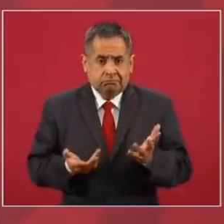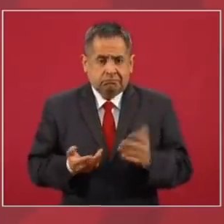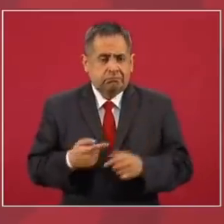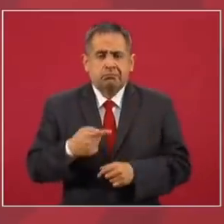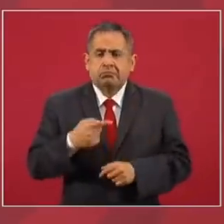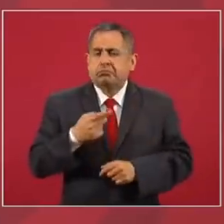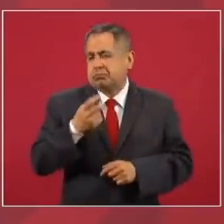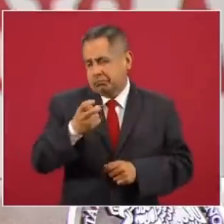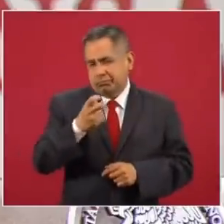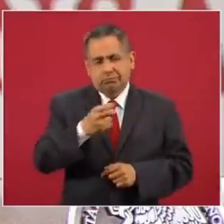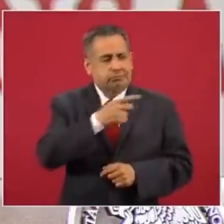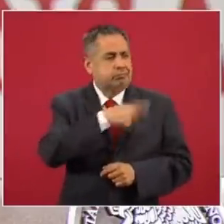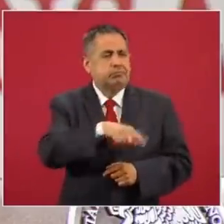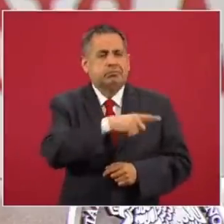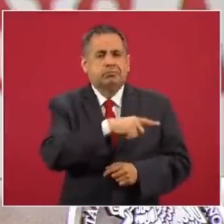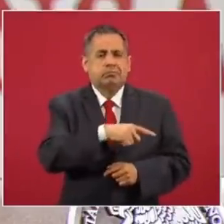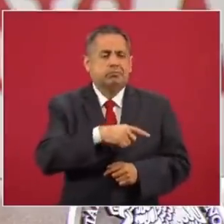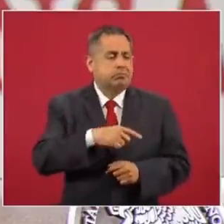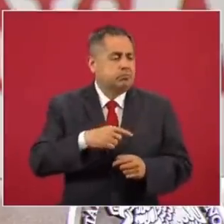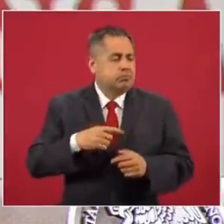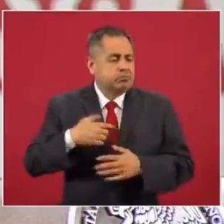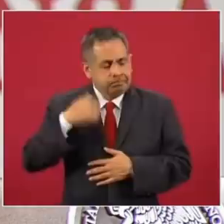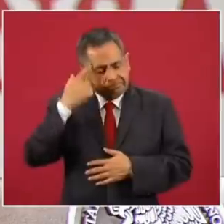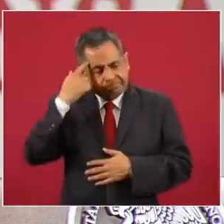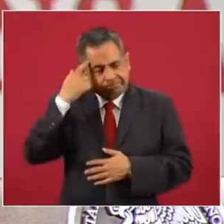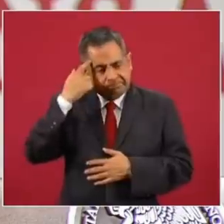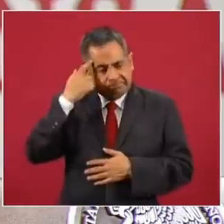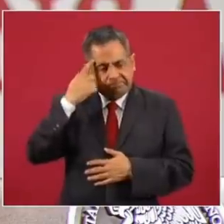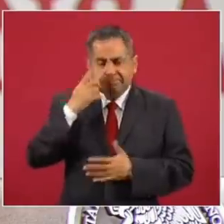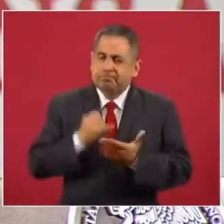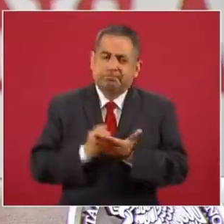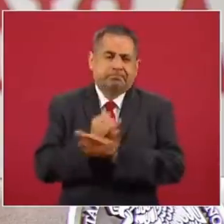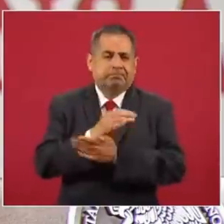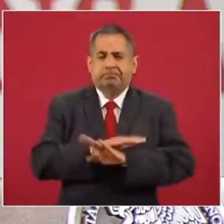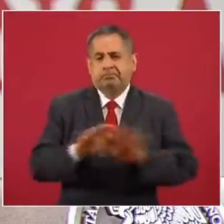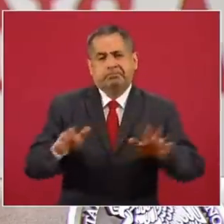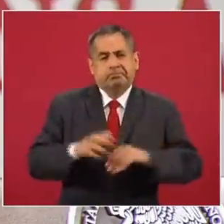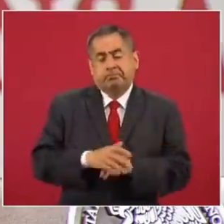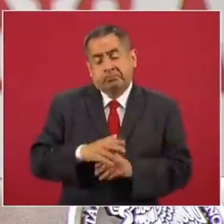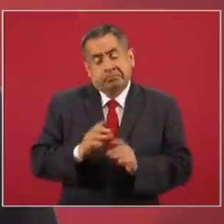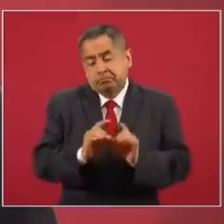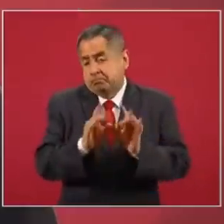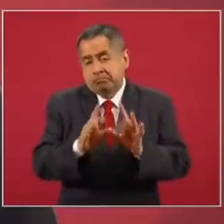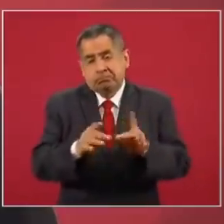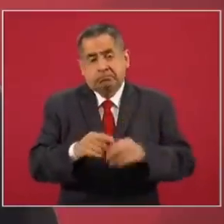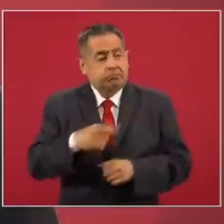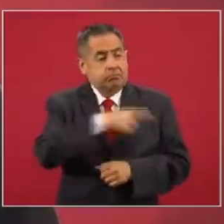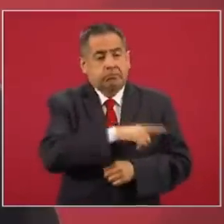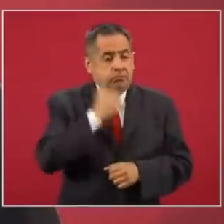Son de esas decisiones en donde pagan